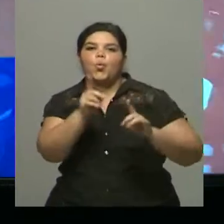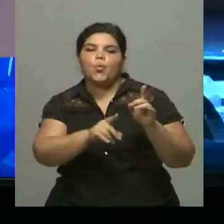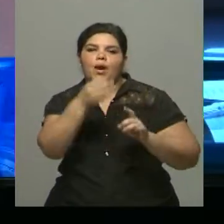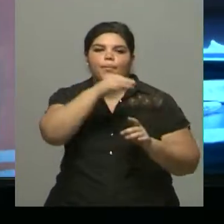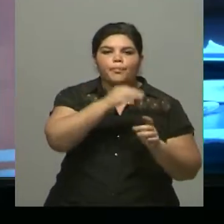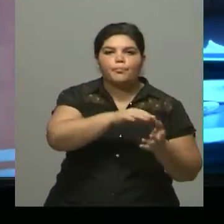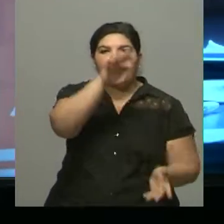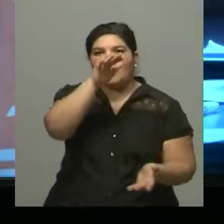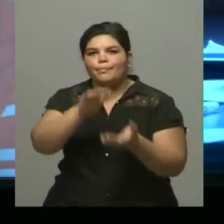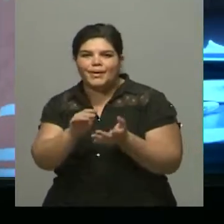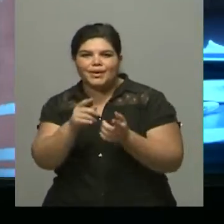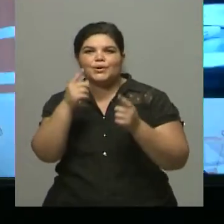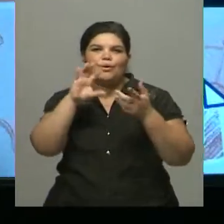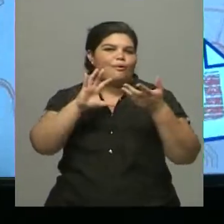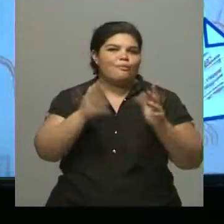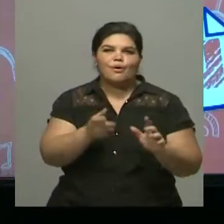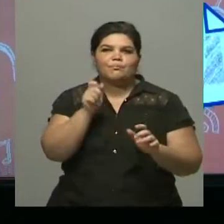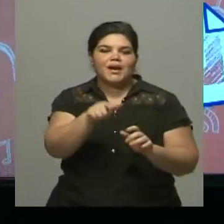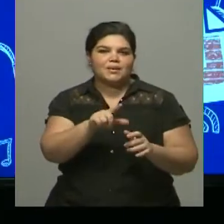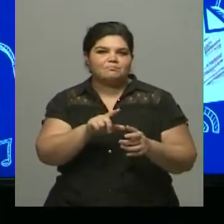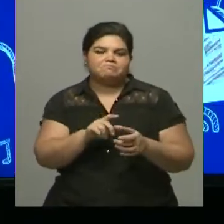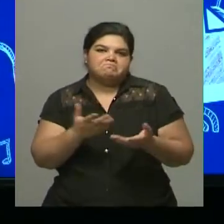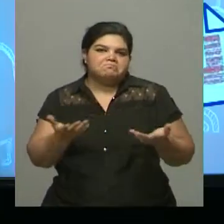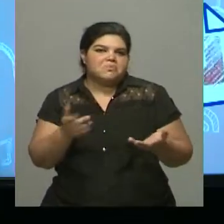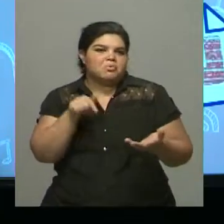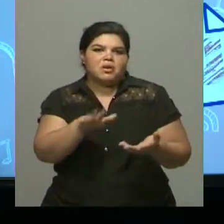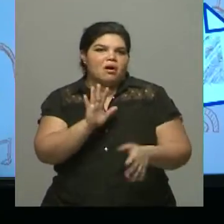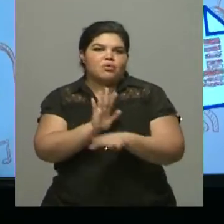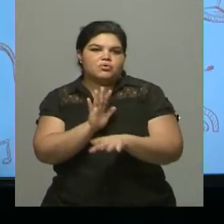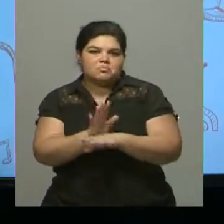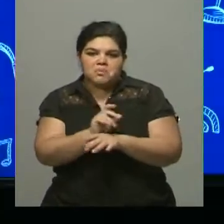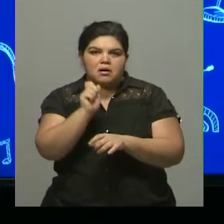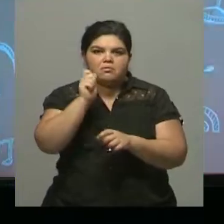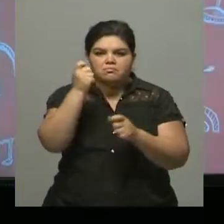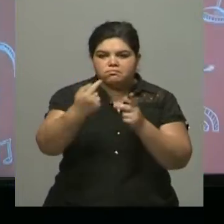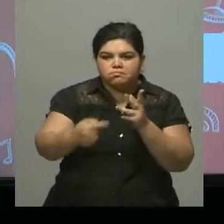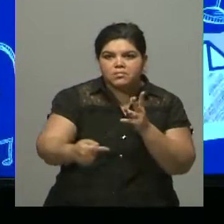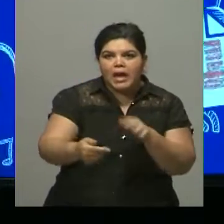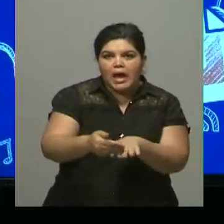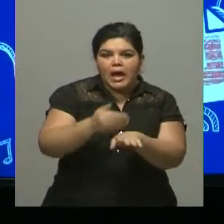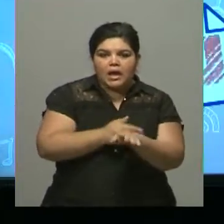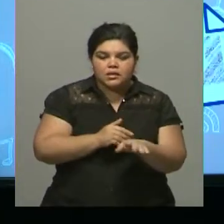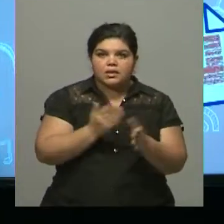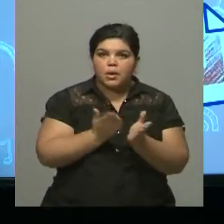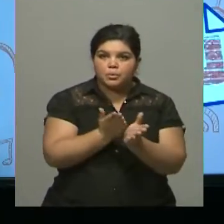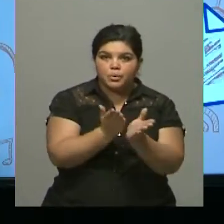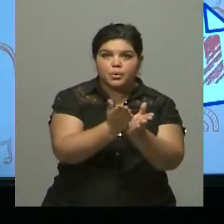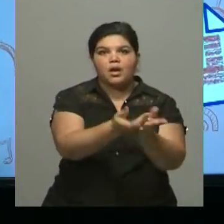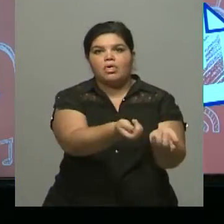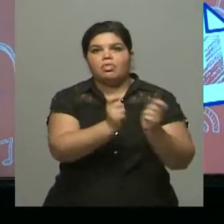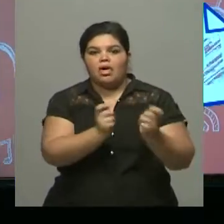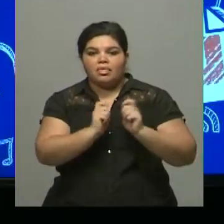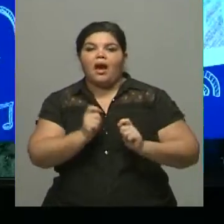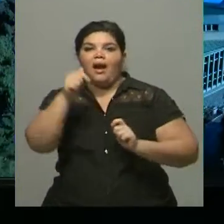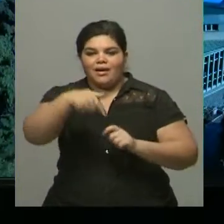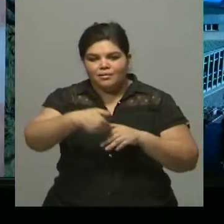bagaje teórico, metodológico, conceptual que nos da la carrera de sociología para el procesamiento de datos Bien. estadísticos, y